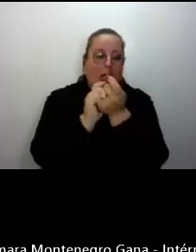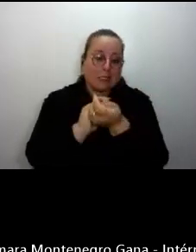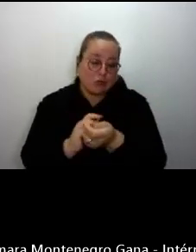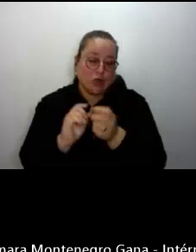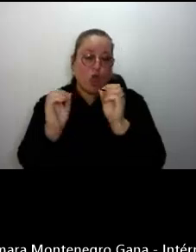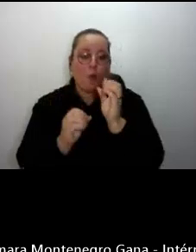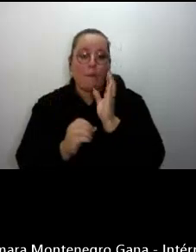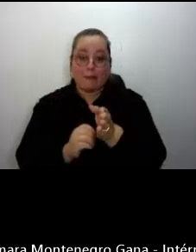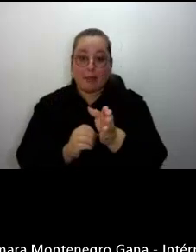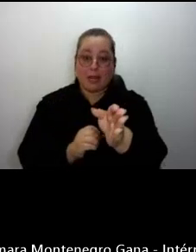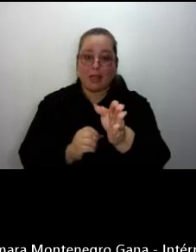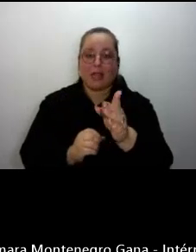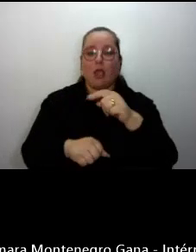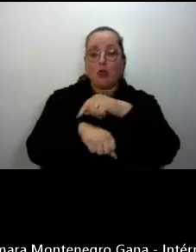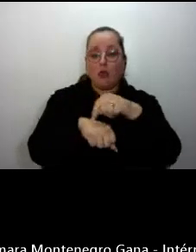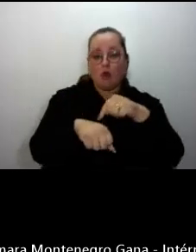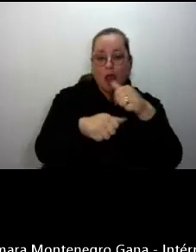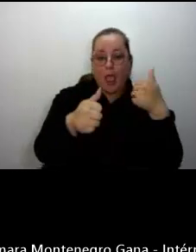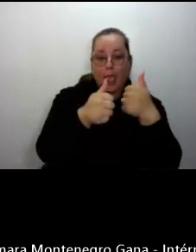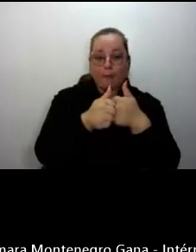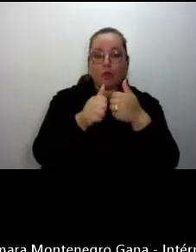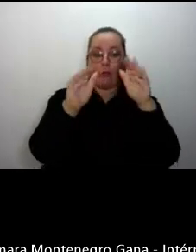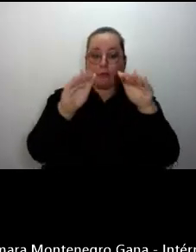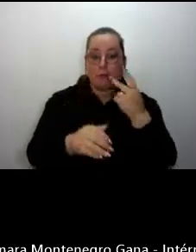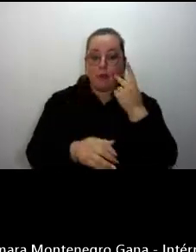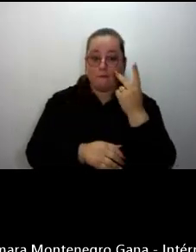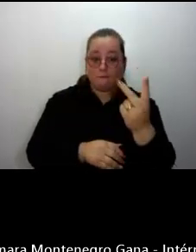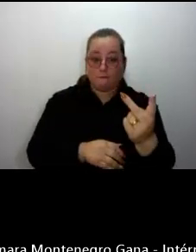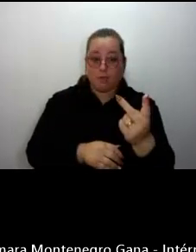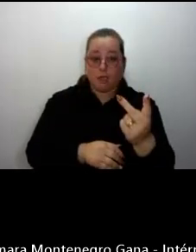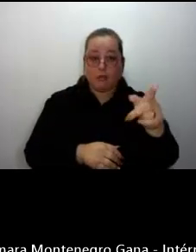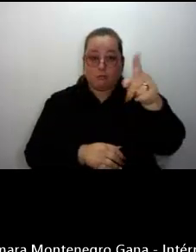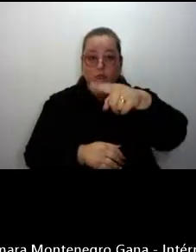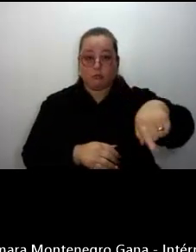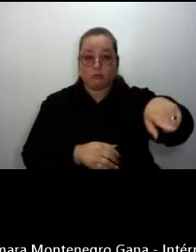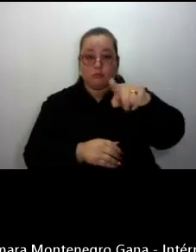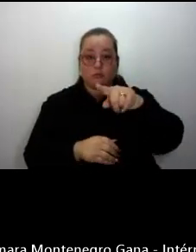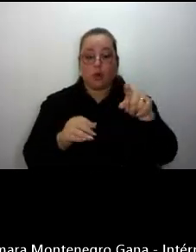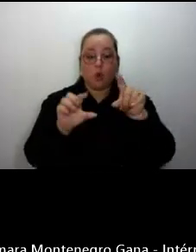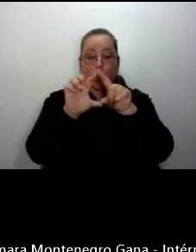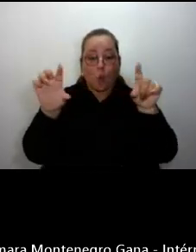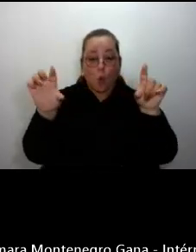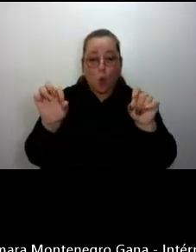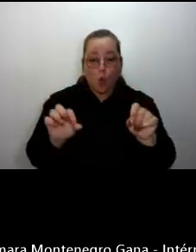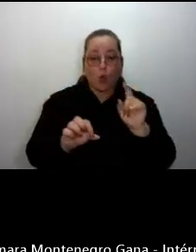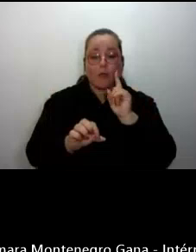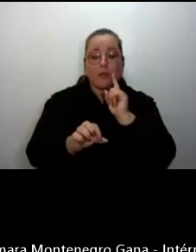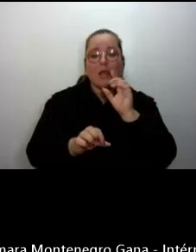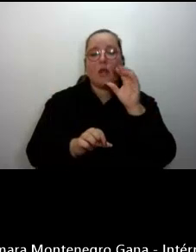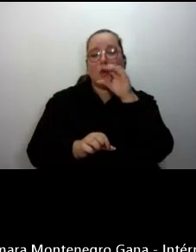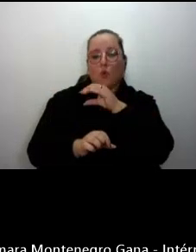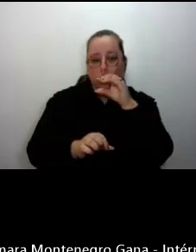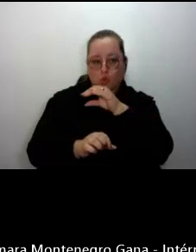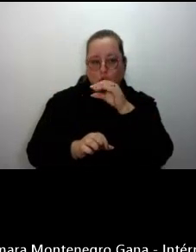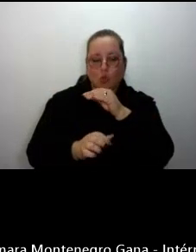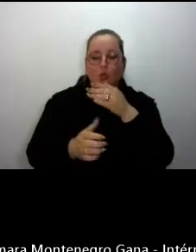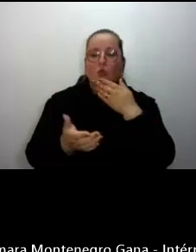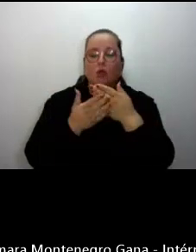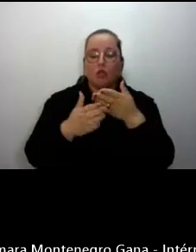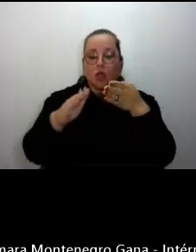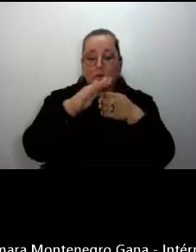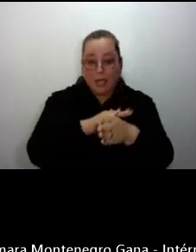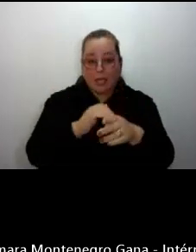permanentes, las horas de apoyo, tal como se ve en el cuadrito, ¿cierto?, son del curso. Cuando yo ingreso